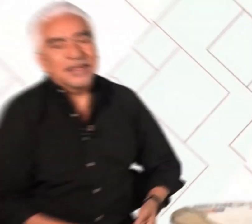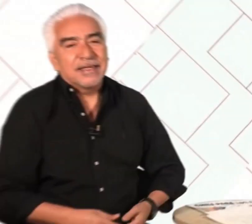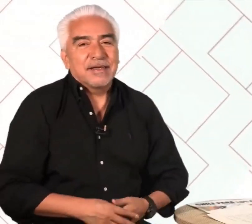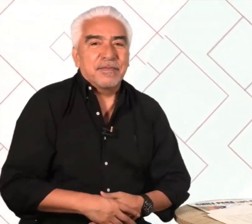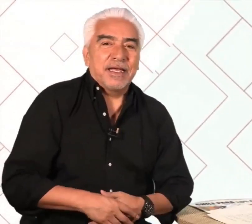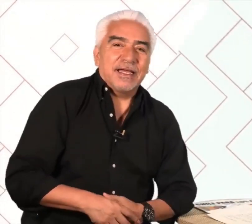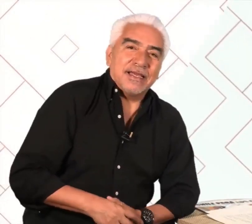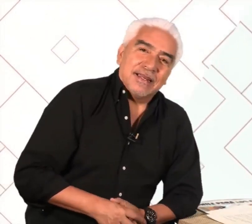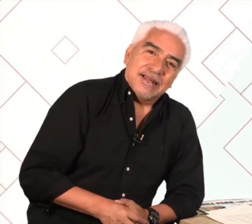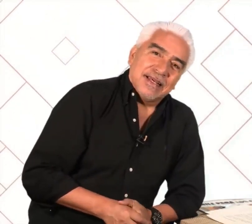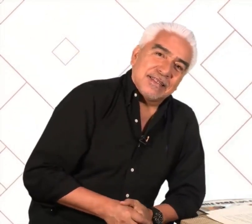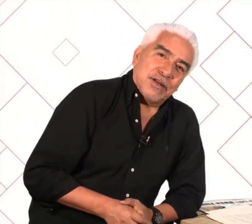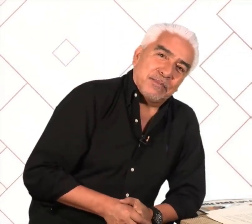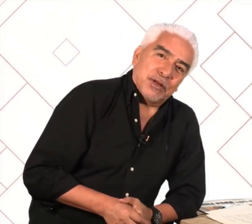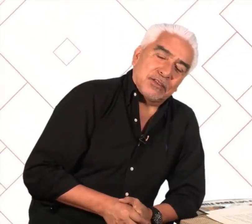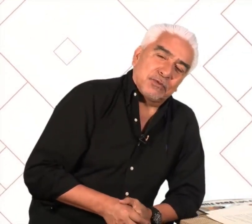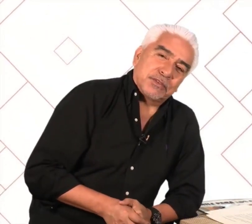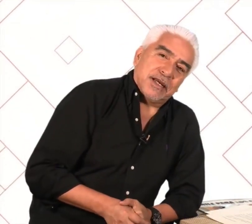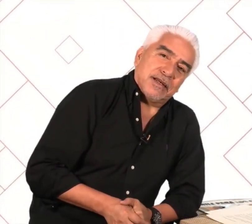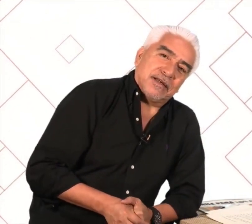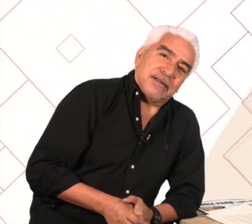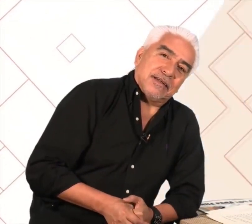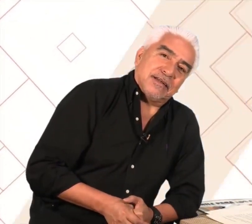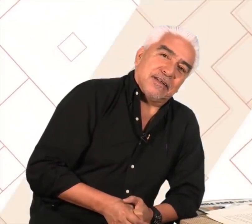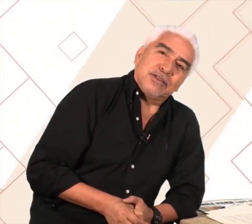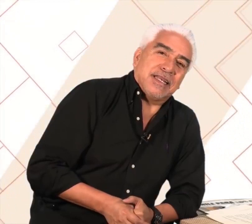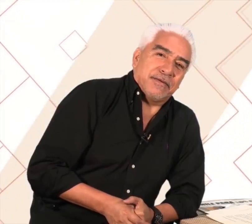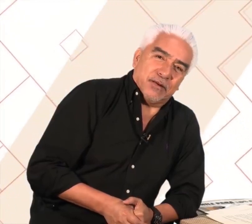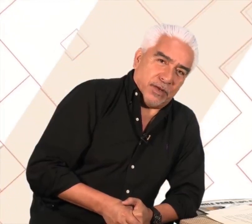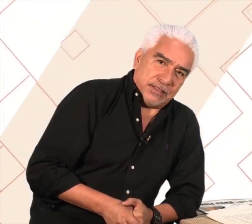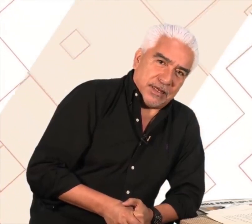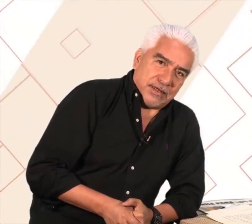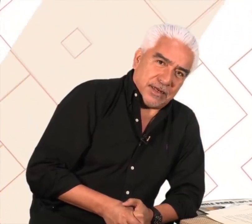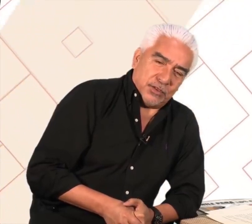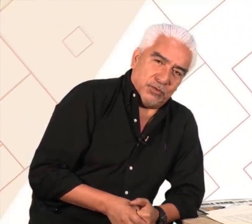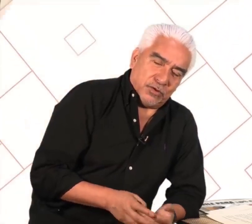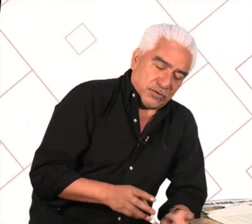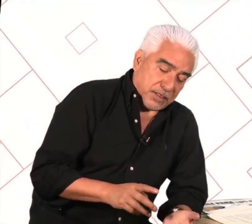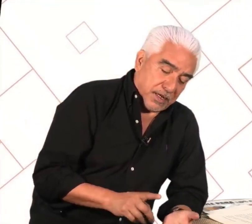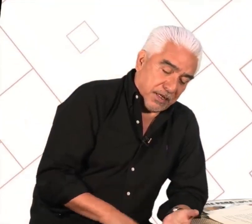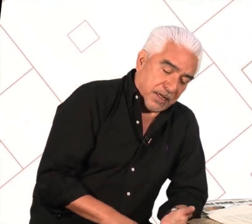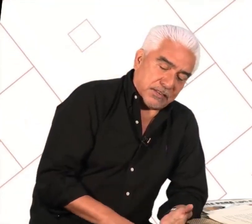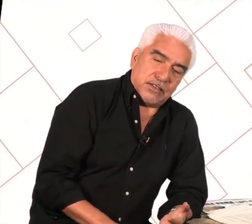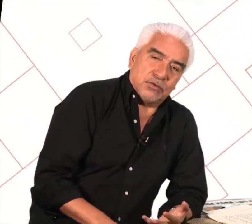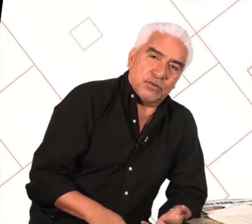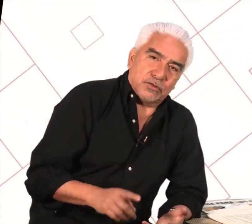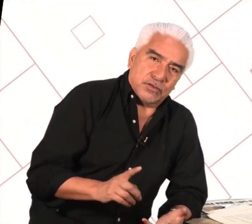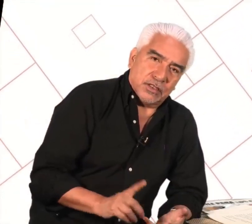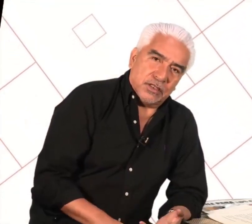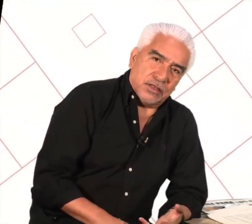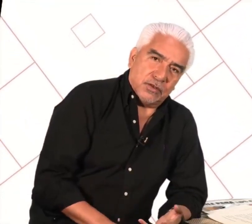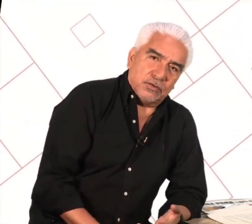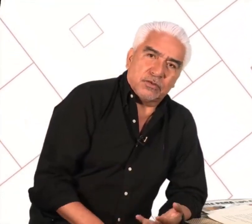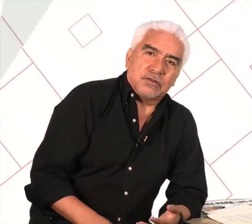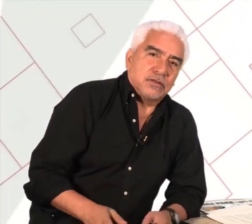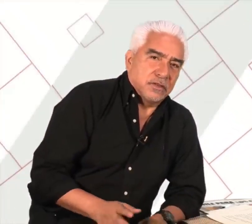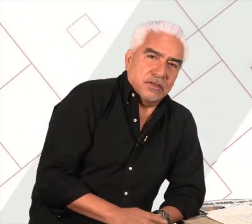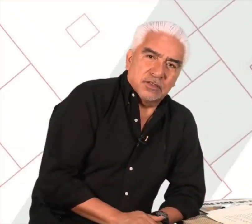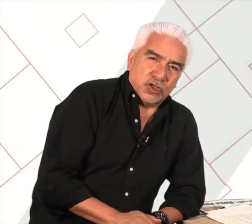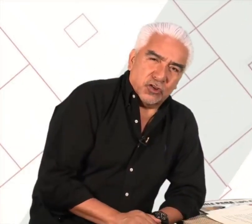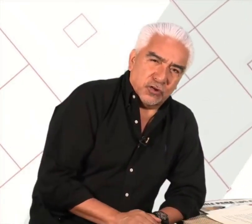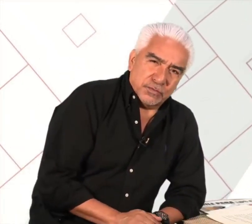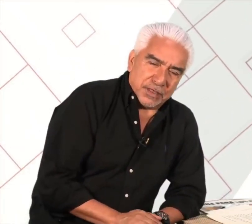Este es, mire, la señora Poniatowska no tiene vergüenza, anduvo con Salinas, anduvo con Zedillo, anduvo